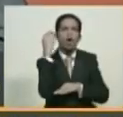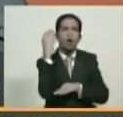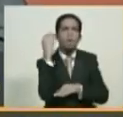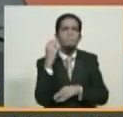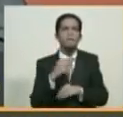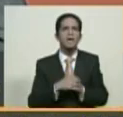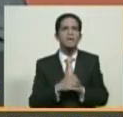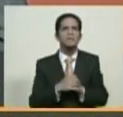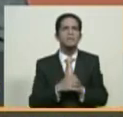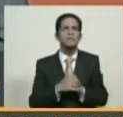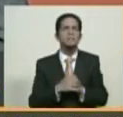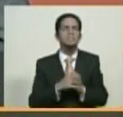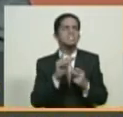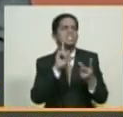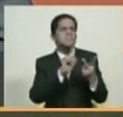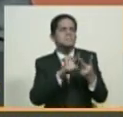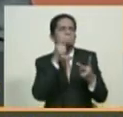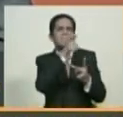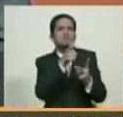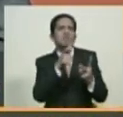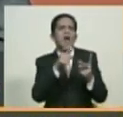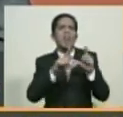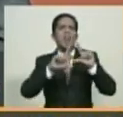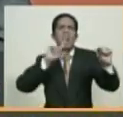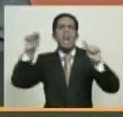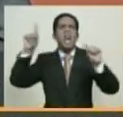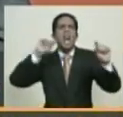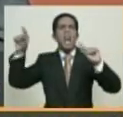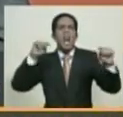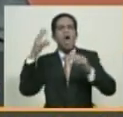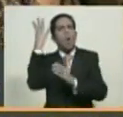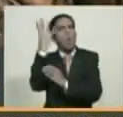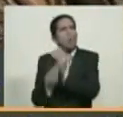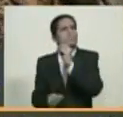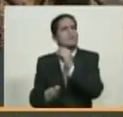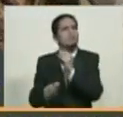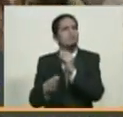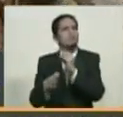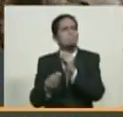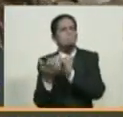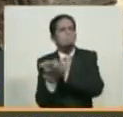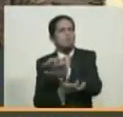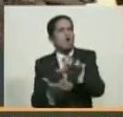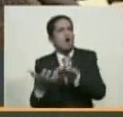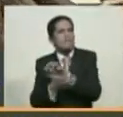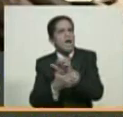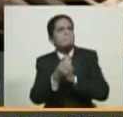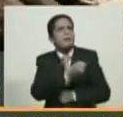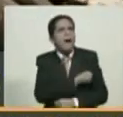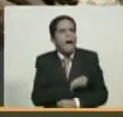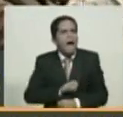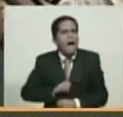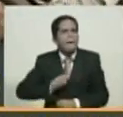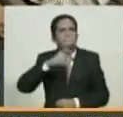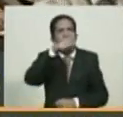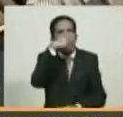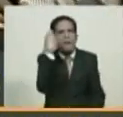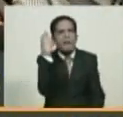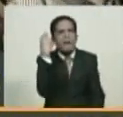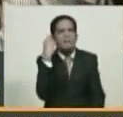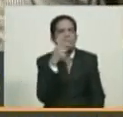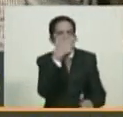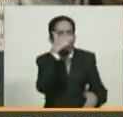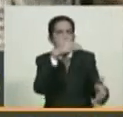cantidad de refugiados, la cantidad de personas que salieron huyendo del asesinato, de la violencia, del hambre, del narcotráfico, del